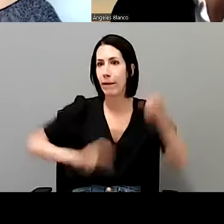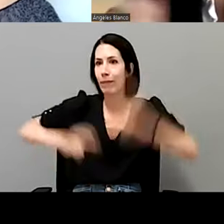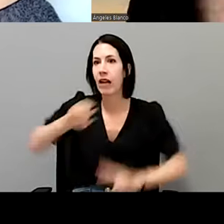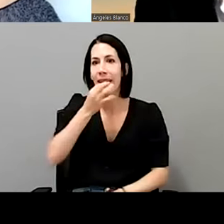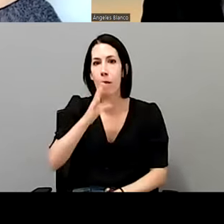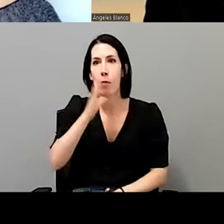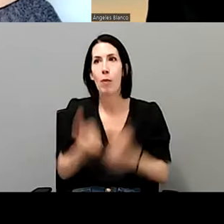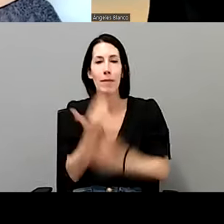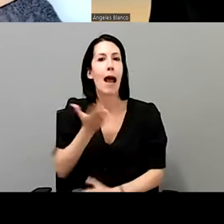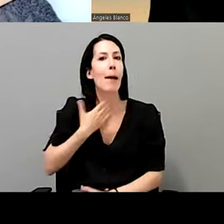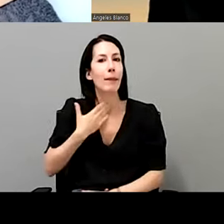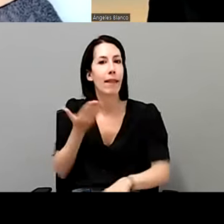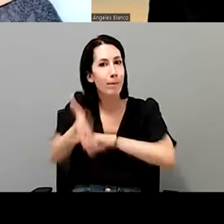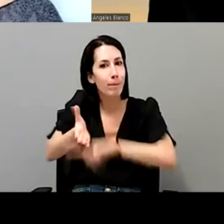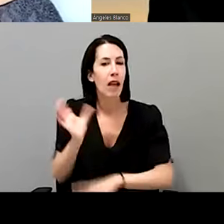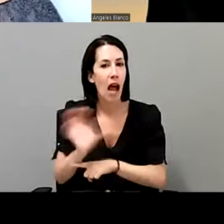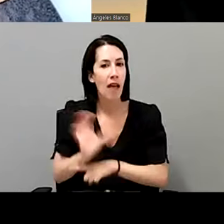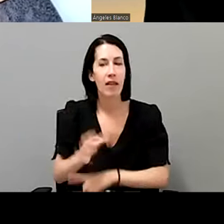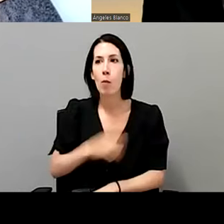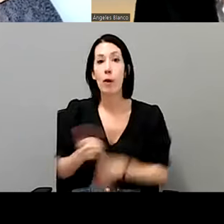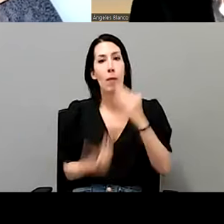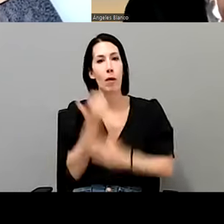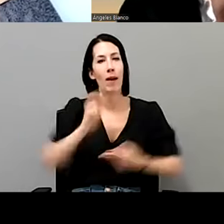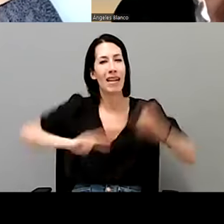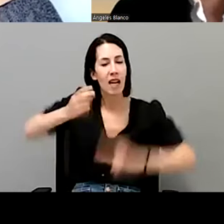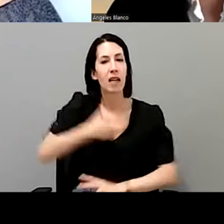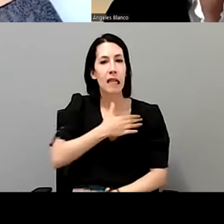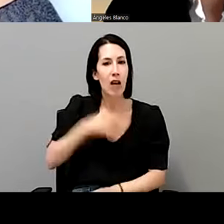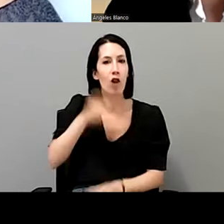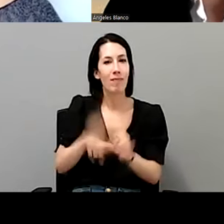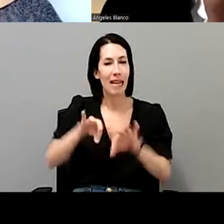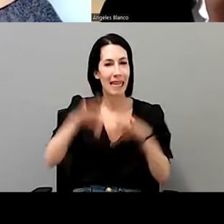al cine. Pueden ser por la mañana, porque quiero hacer el seminario de asistencia personal.